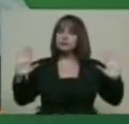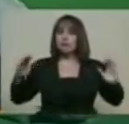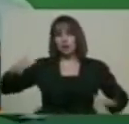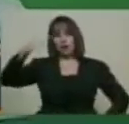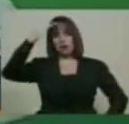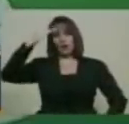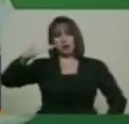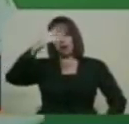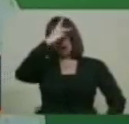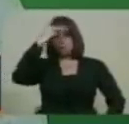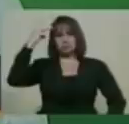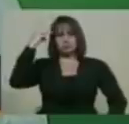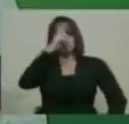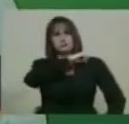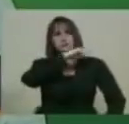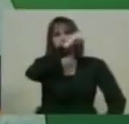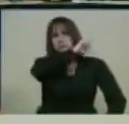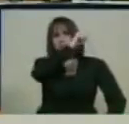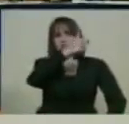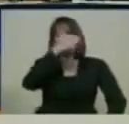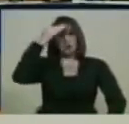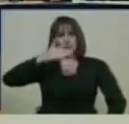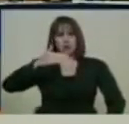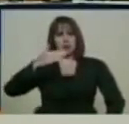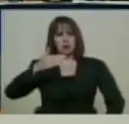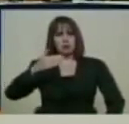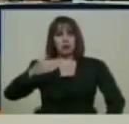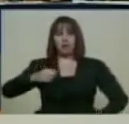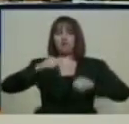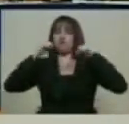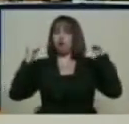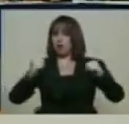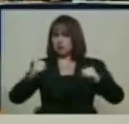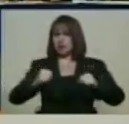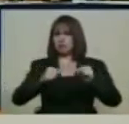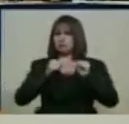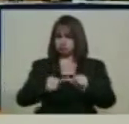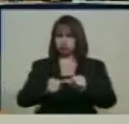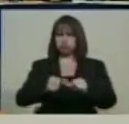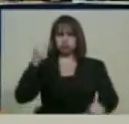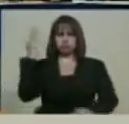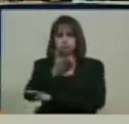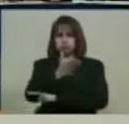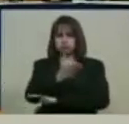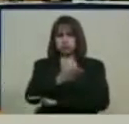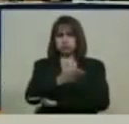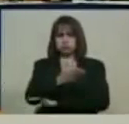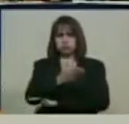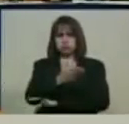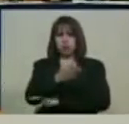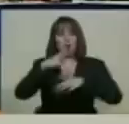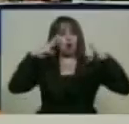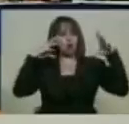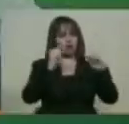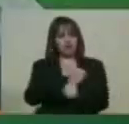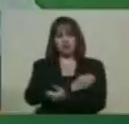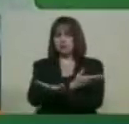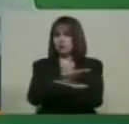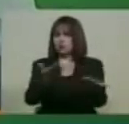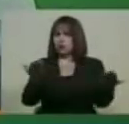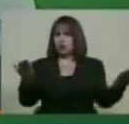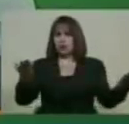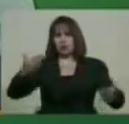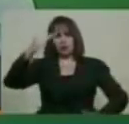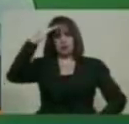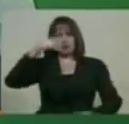jefe, almirante en jefe, con mucho aplomo, serenidad, capacidad, confío en ustedes. Fuerza